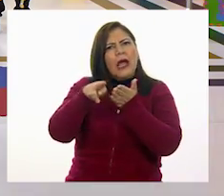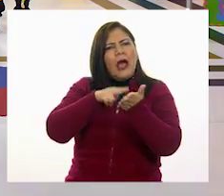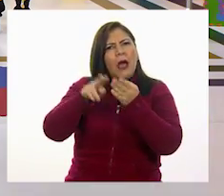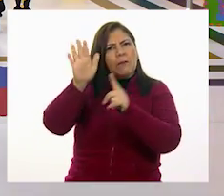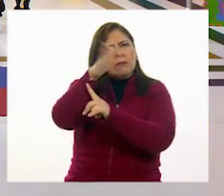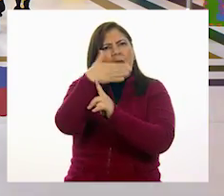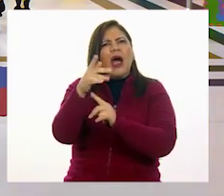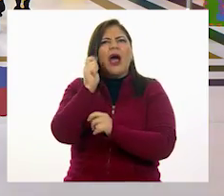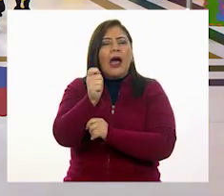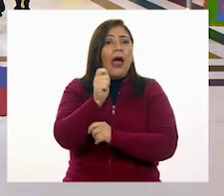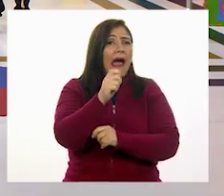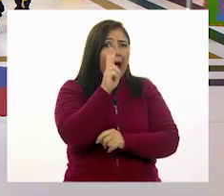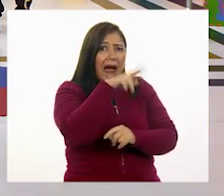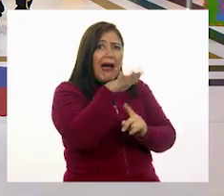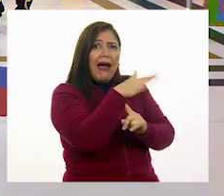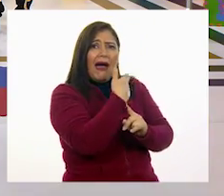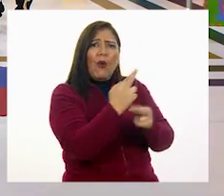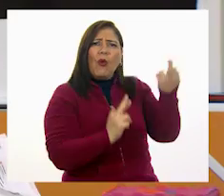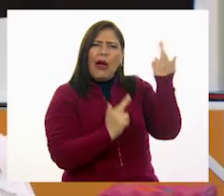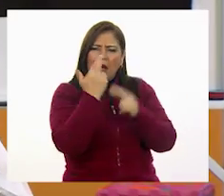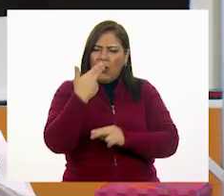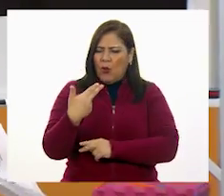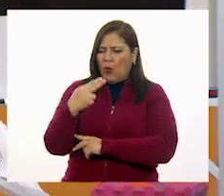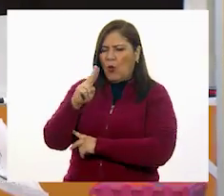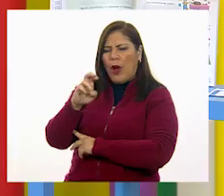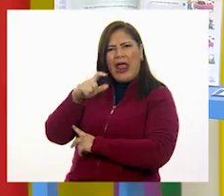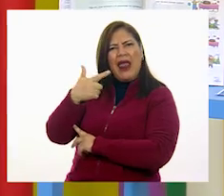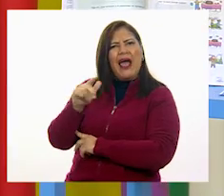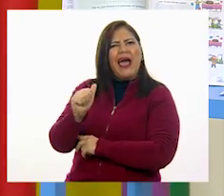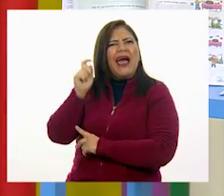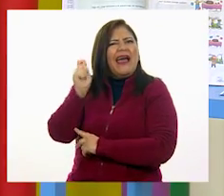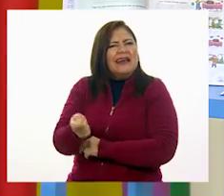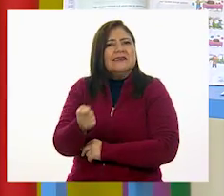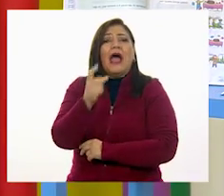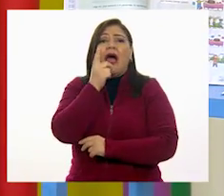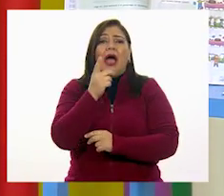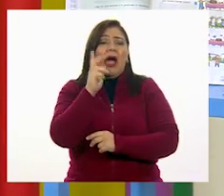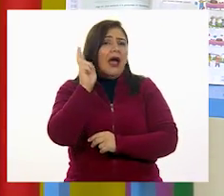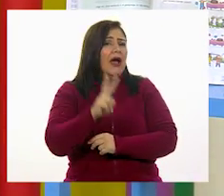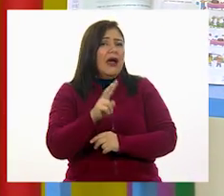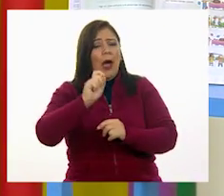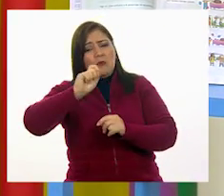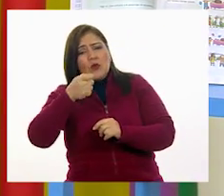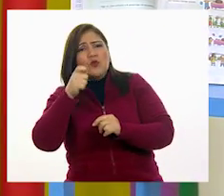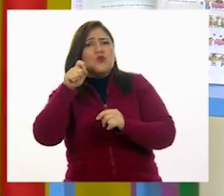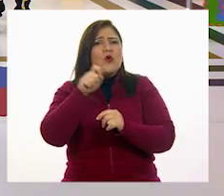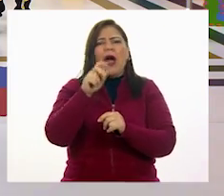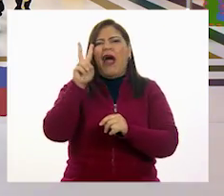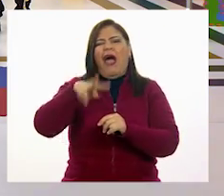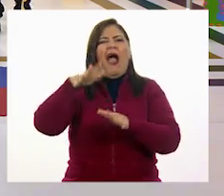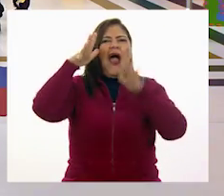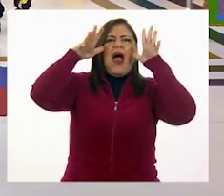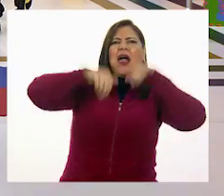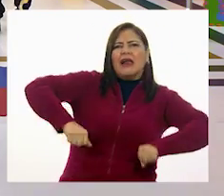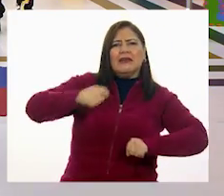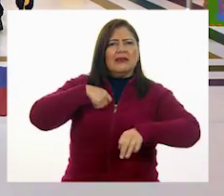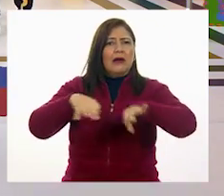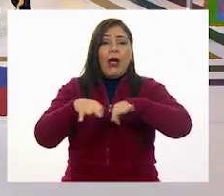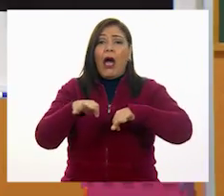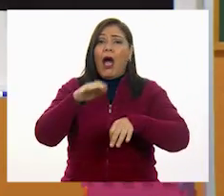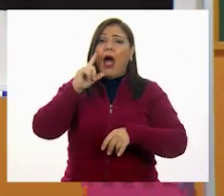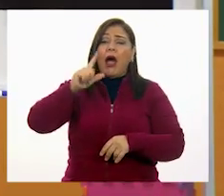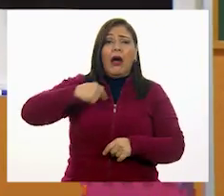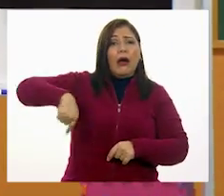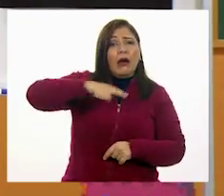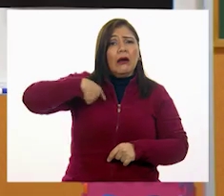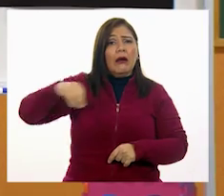la bandera de la huelga. ¿Y qué es la huelga? Que los signos de puntuación ya no quieren trabajar. No quieren trabajar por culpa de nosotros.